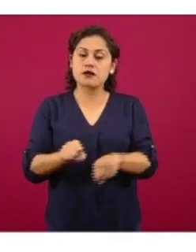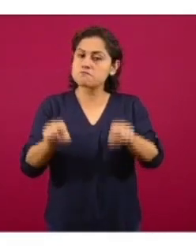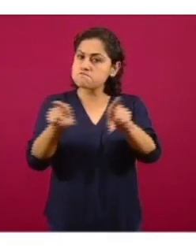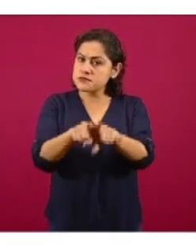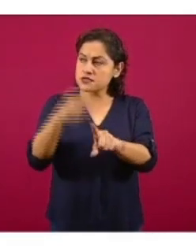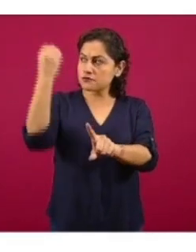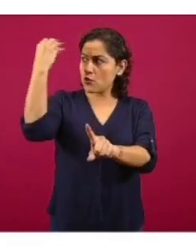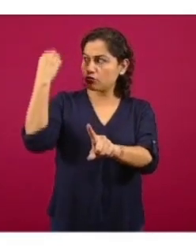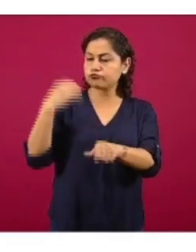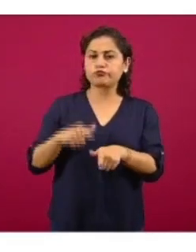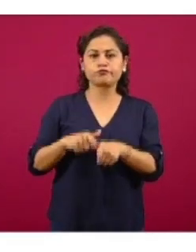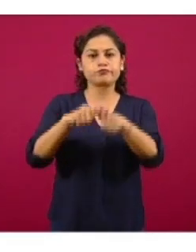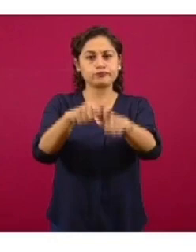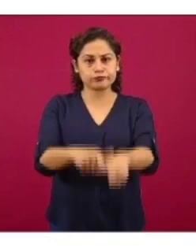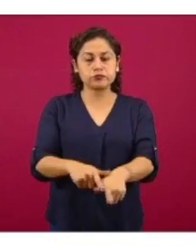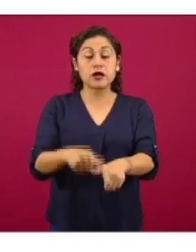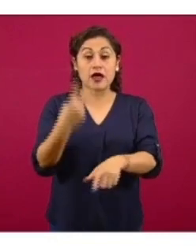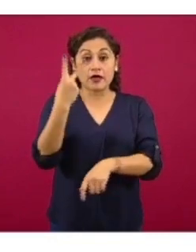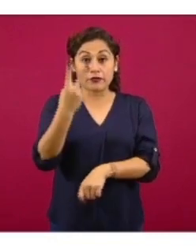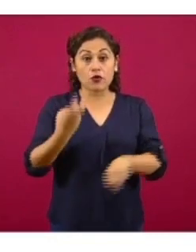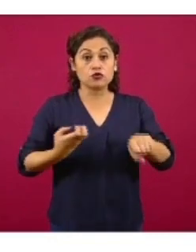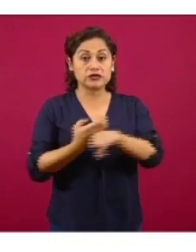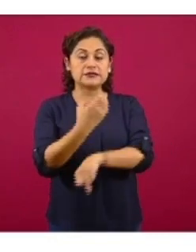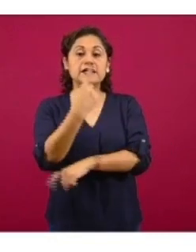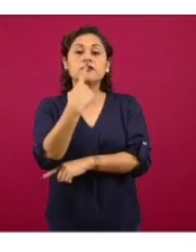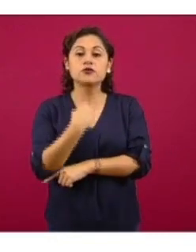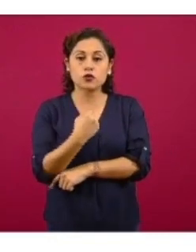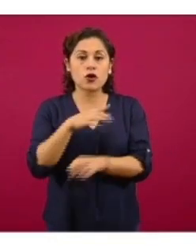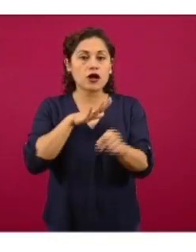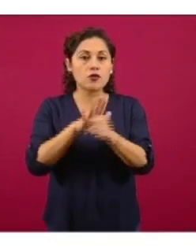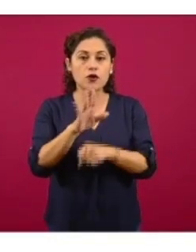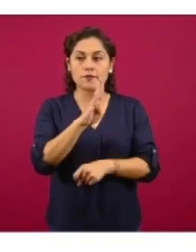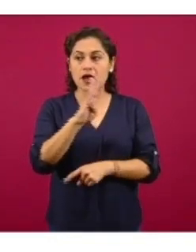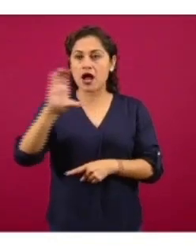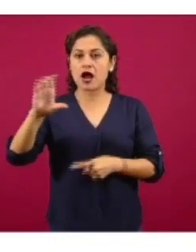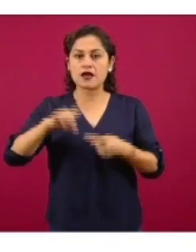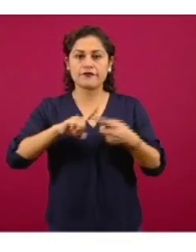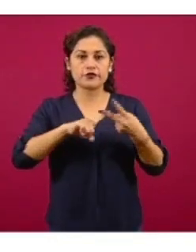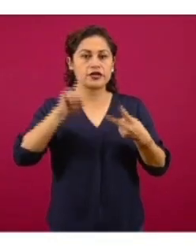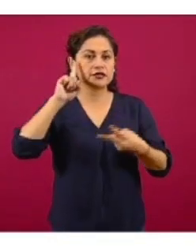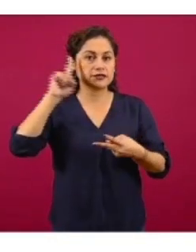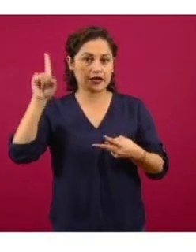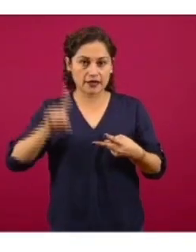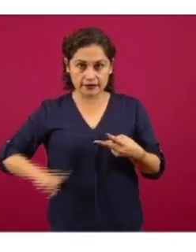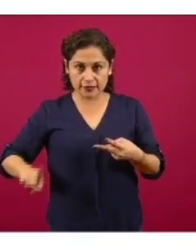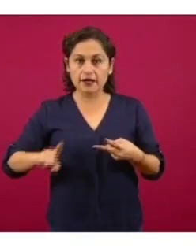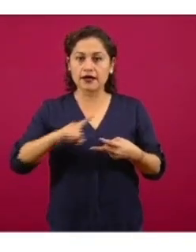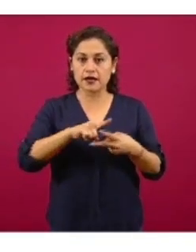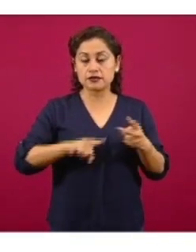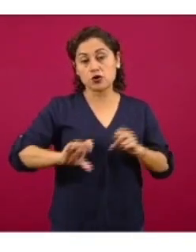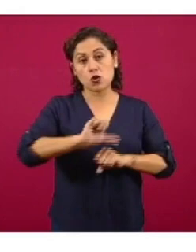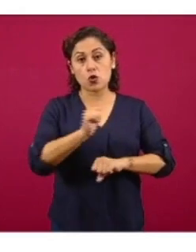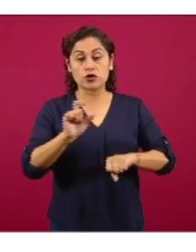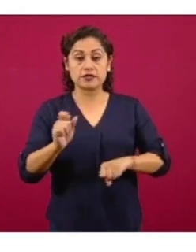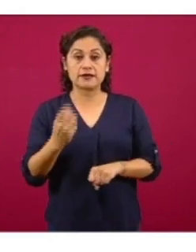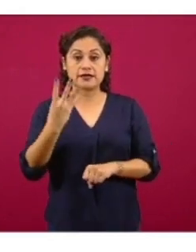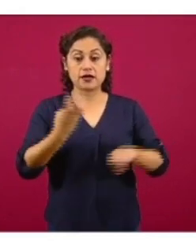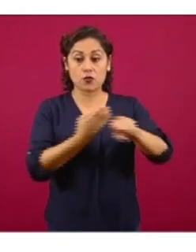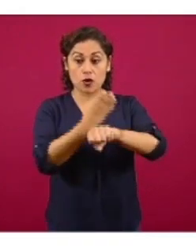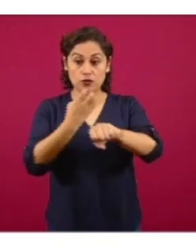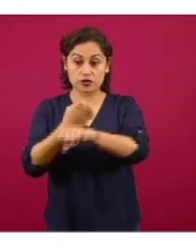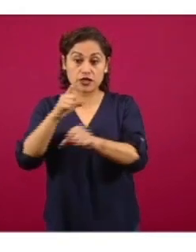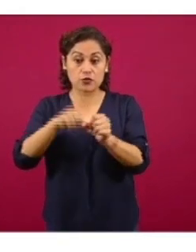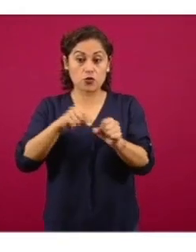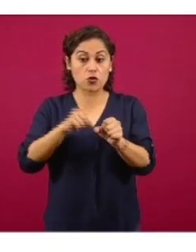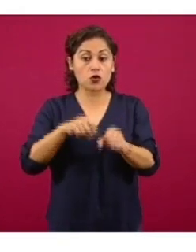el que tenemos 2 entidades que están en rojo, Baja California y Zacatecas. Tenemos 24 entidades que están en color naranja,